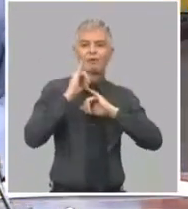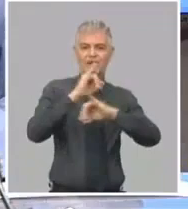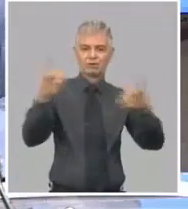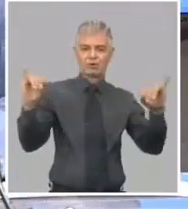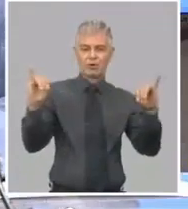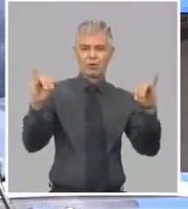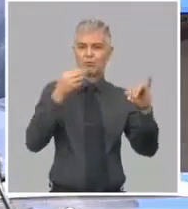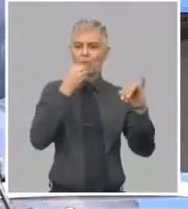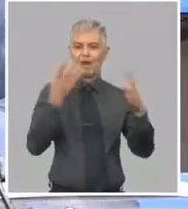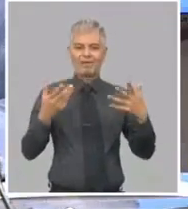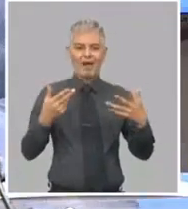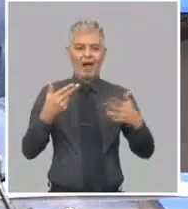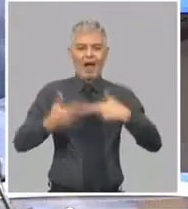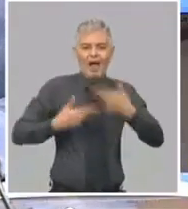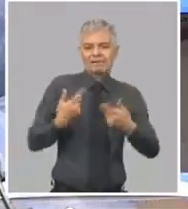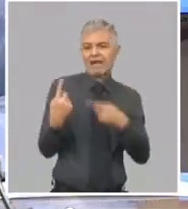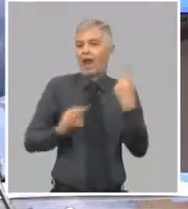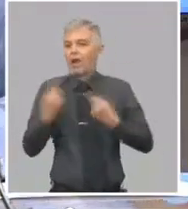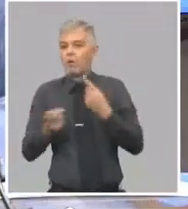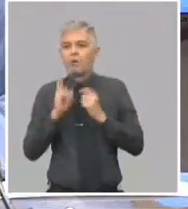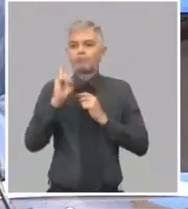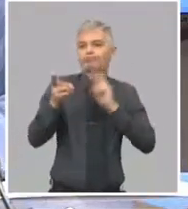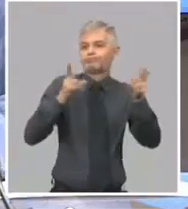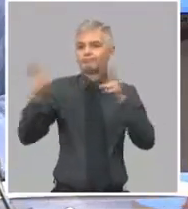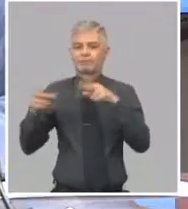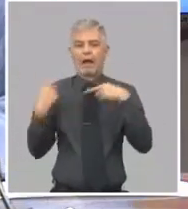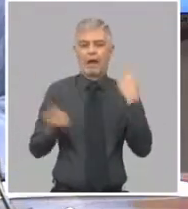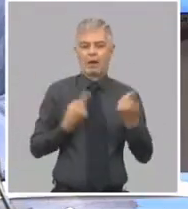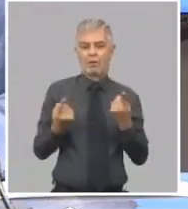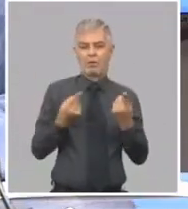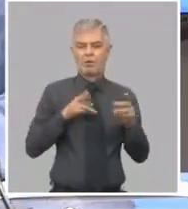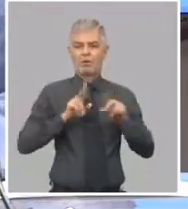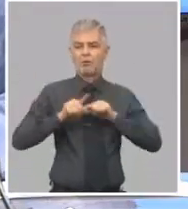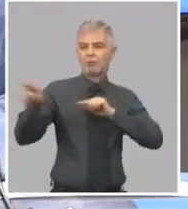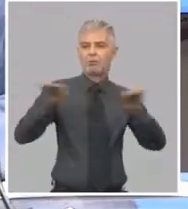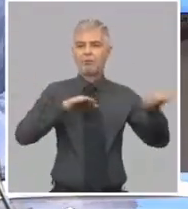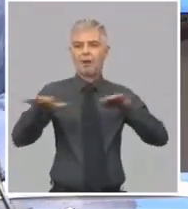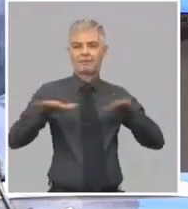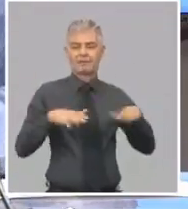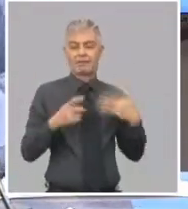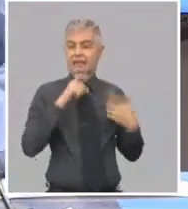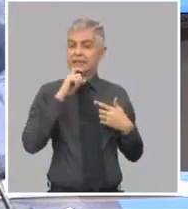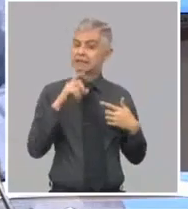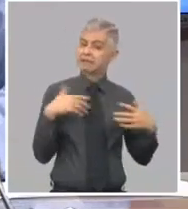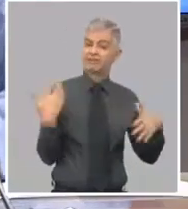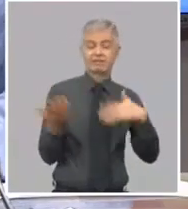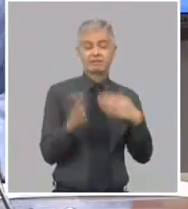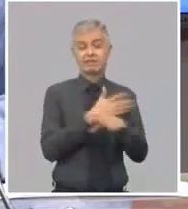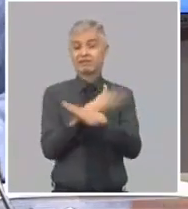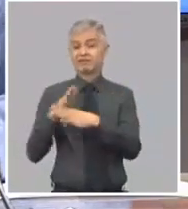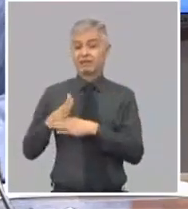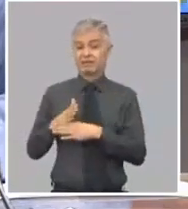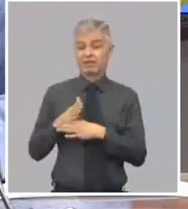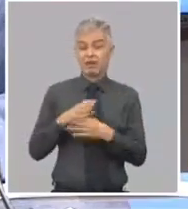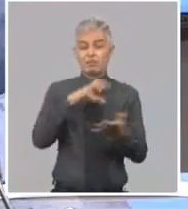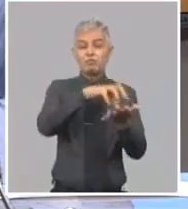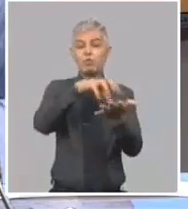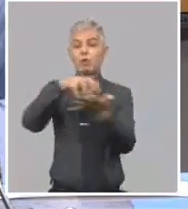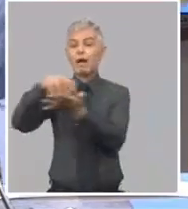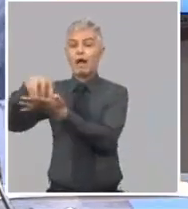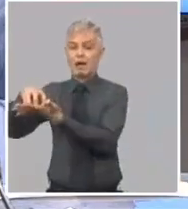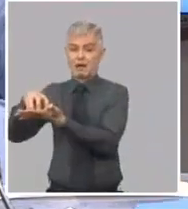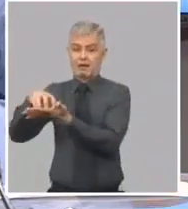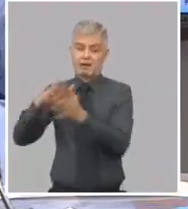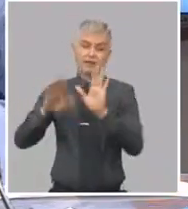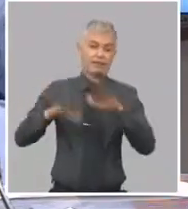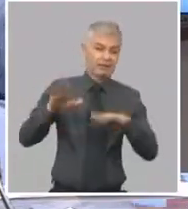actuar porque la movilidad es muy variable y los los lugares se congestionan con mucha facilidad y entonces tenemos que tener